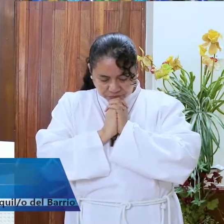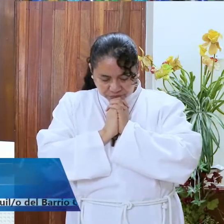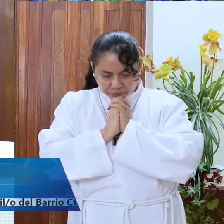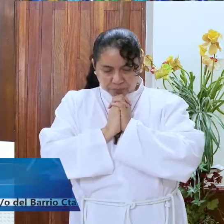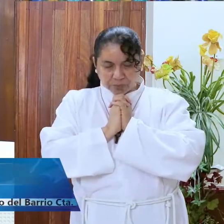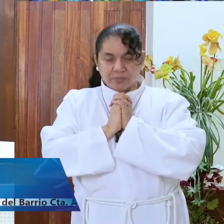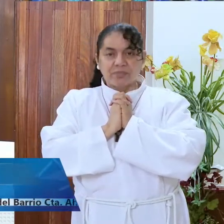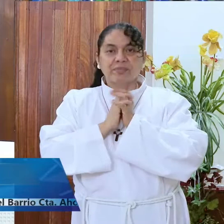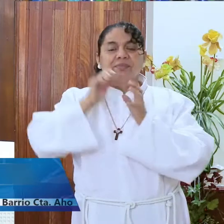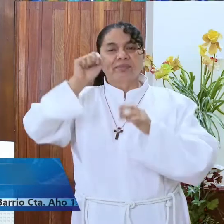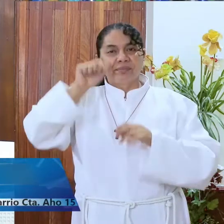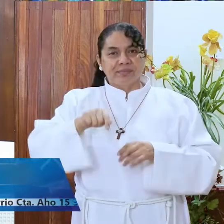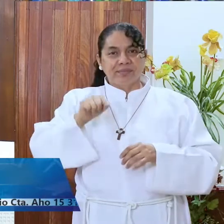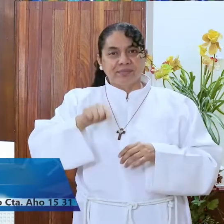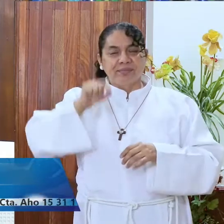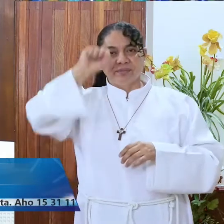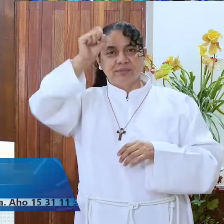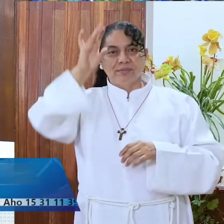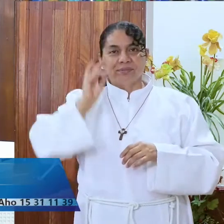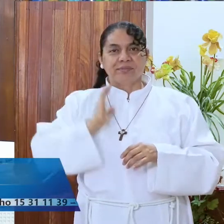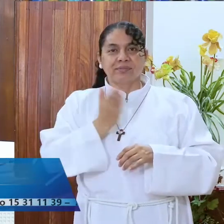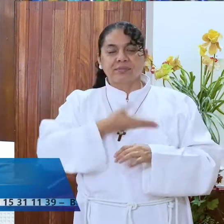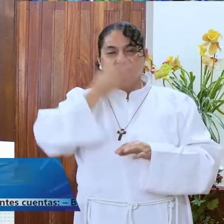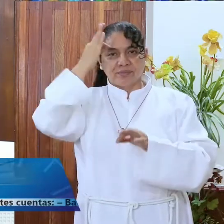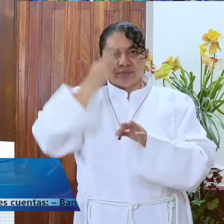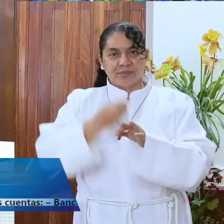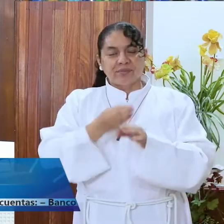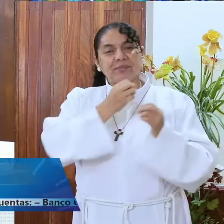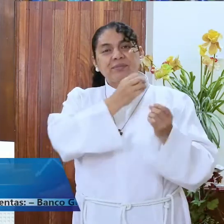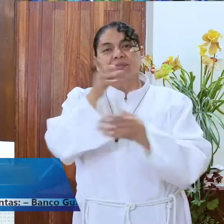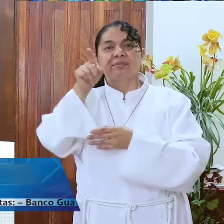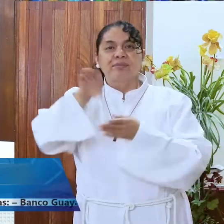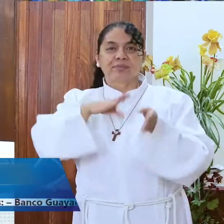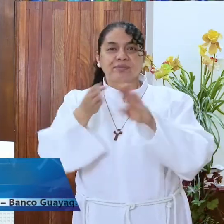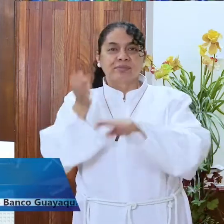este es el sacramento de nuestra fe